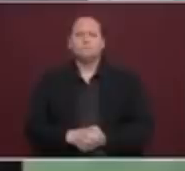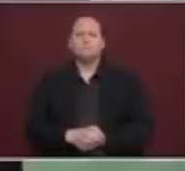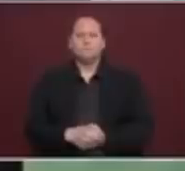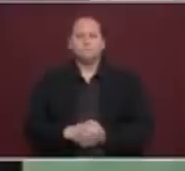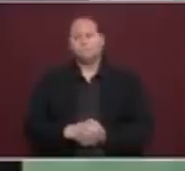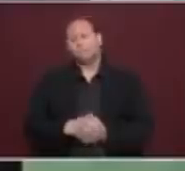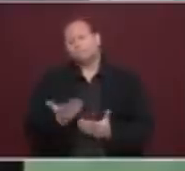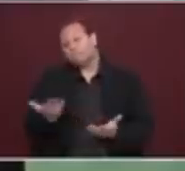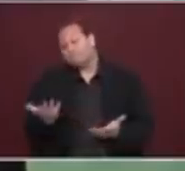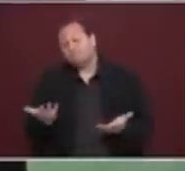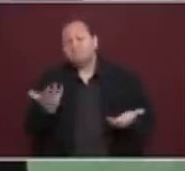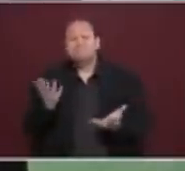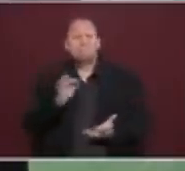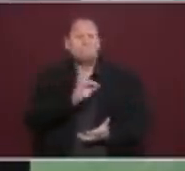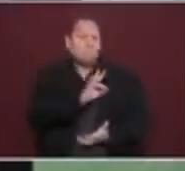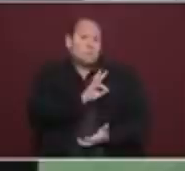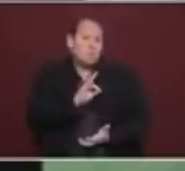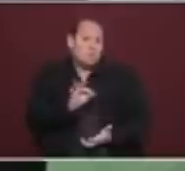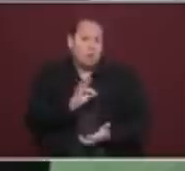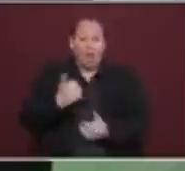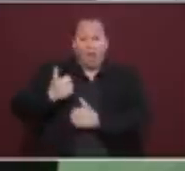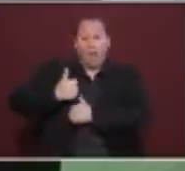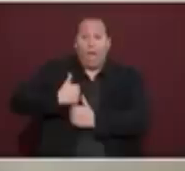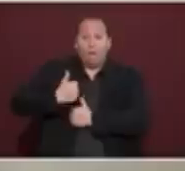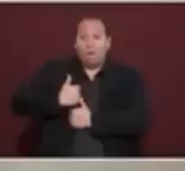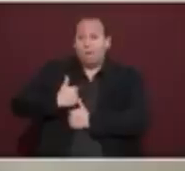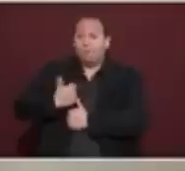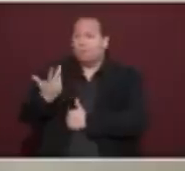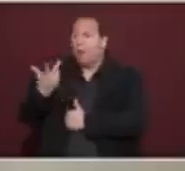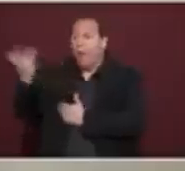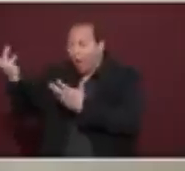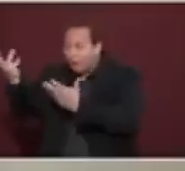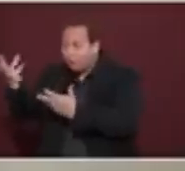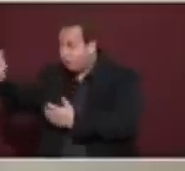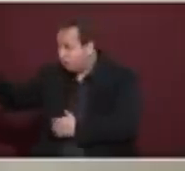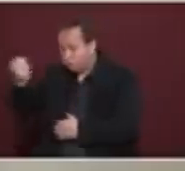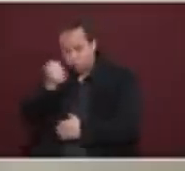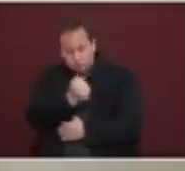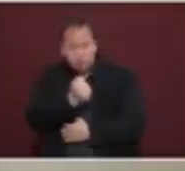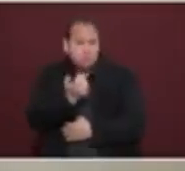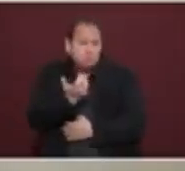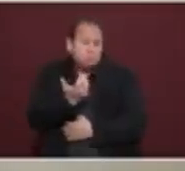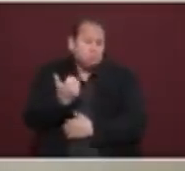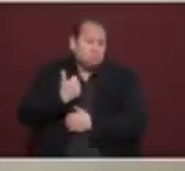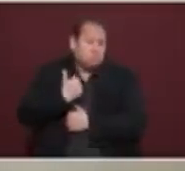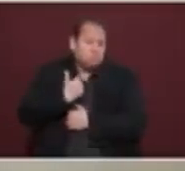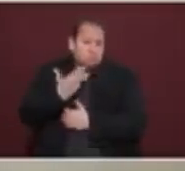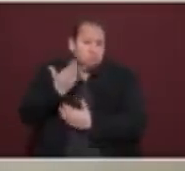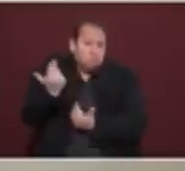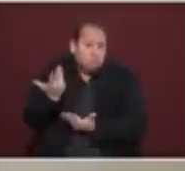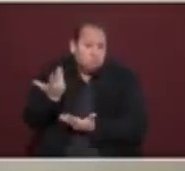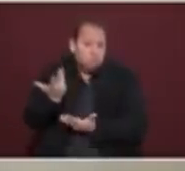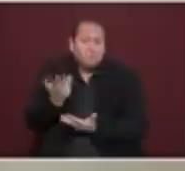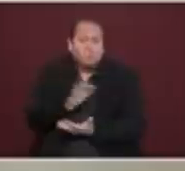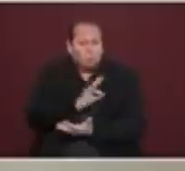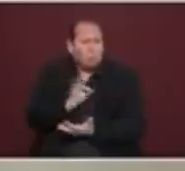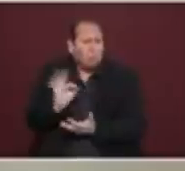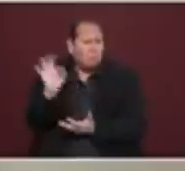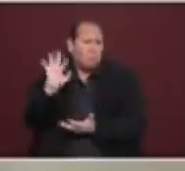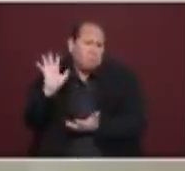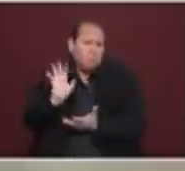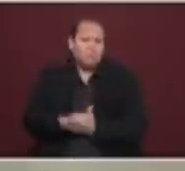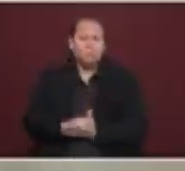puede ser es un militar en activo no se descarta muy bien